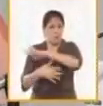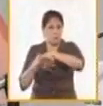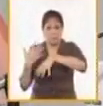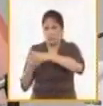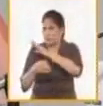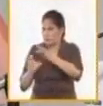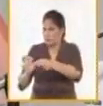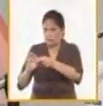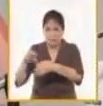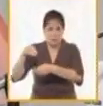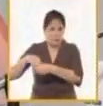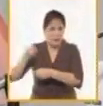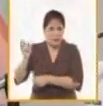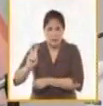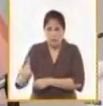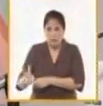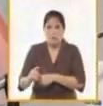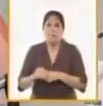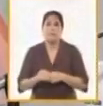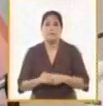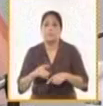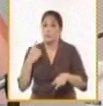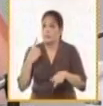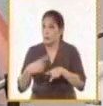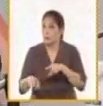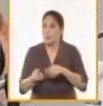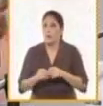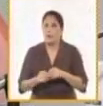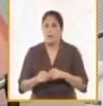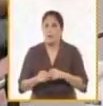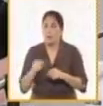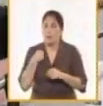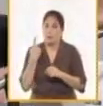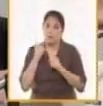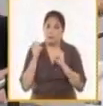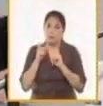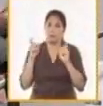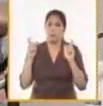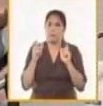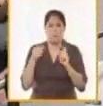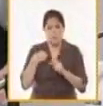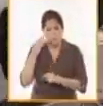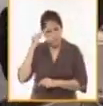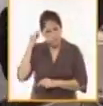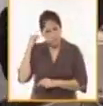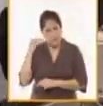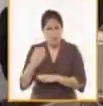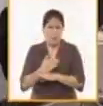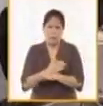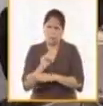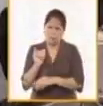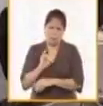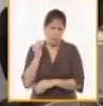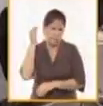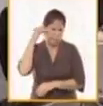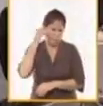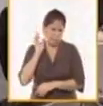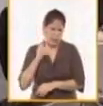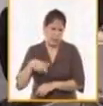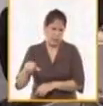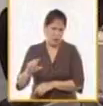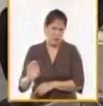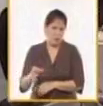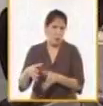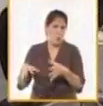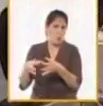desestabilizar el país, los llamados a la abstención, que no es nada nuevo. Es como que desde hace mucho rato, desde hace mucho tiempo,